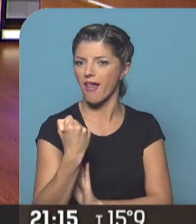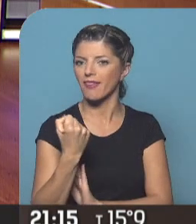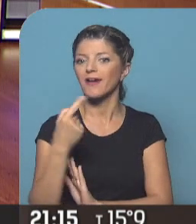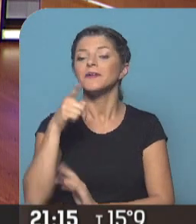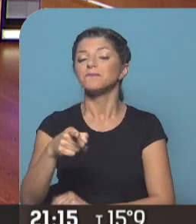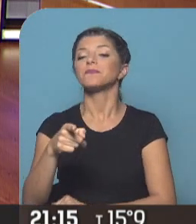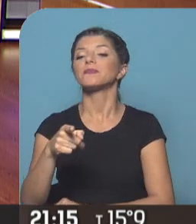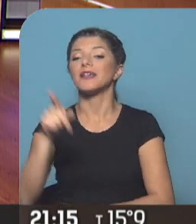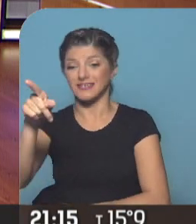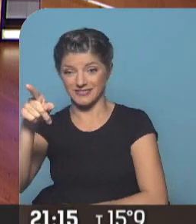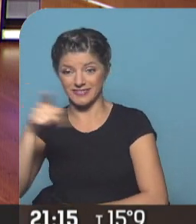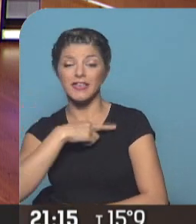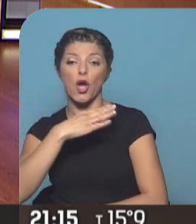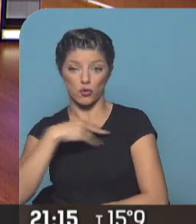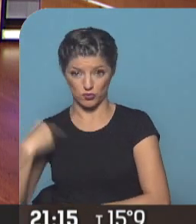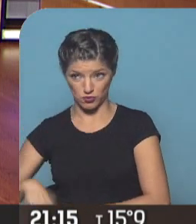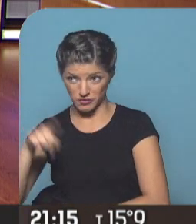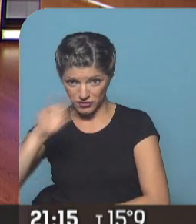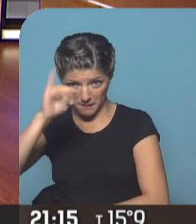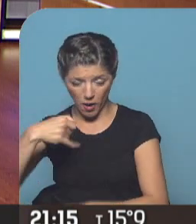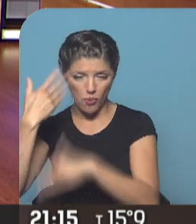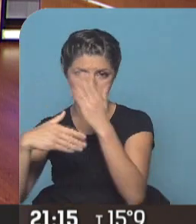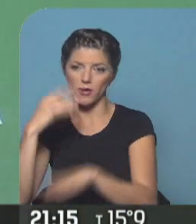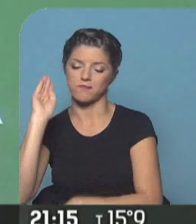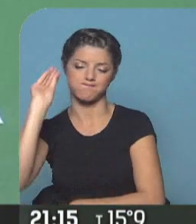historia, también se rindió ante la Torre de Tandil.